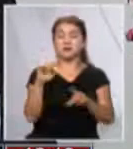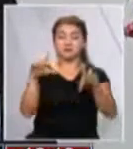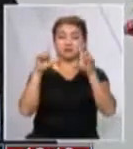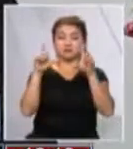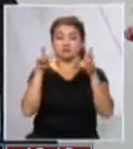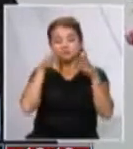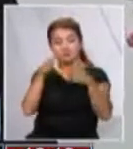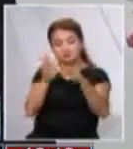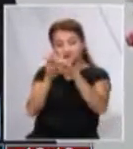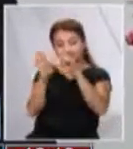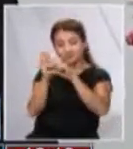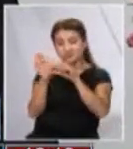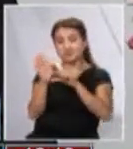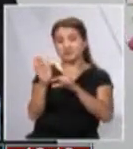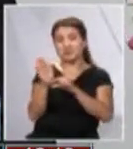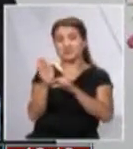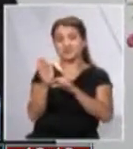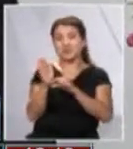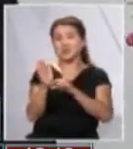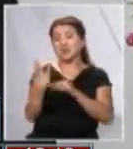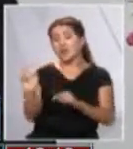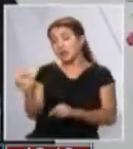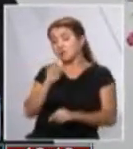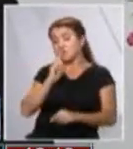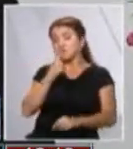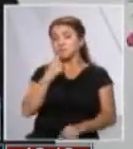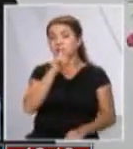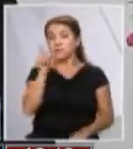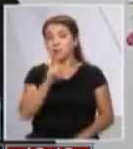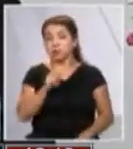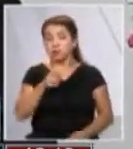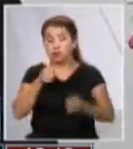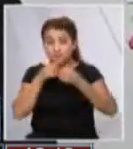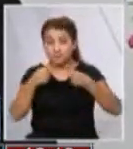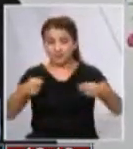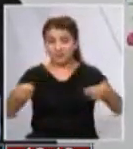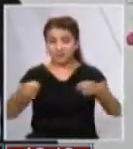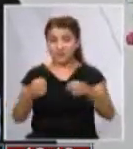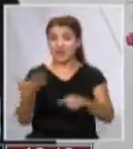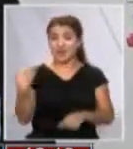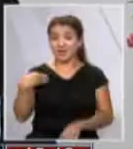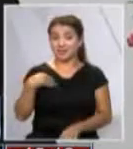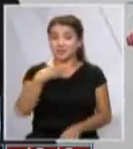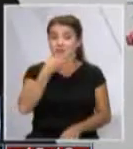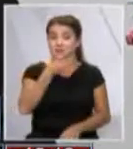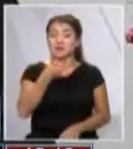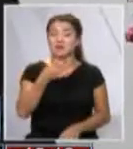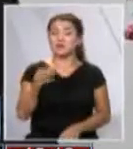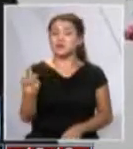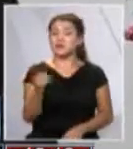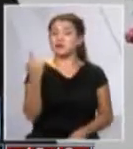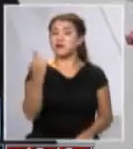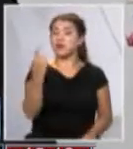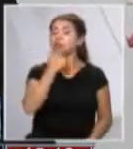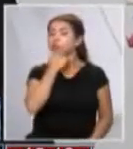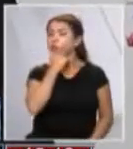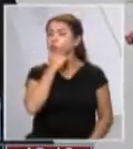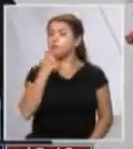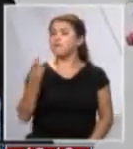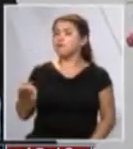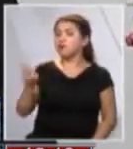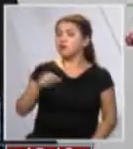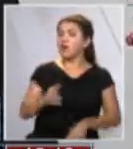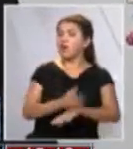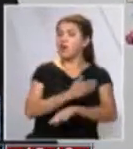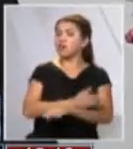y evidentemente contestar las preguntas de la prensa. Y como te lo planteé anteriormente, Sebastián, una de las principales dudas es el regreso